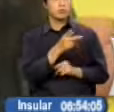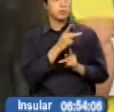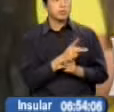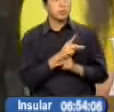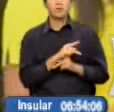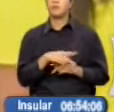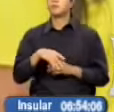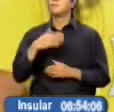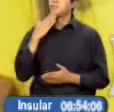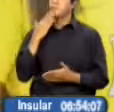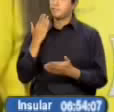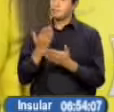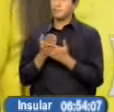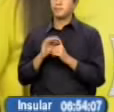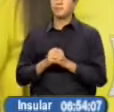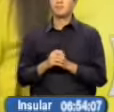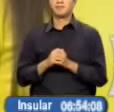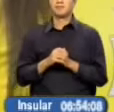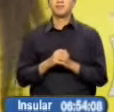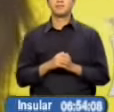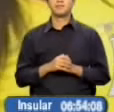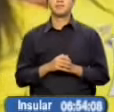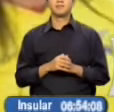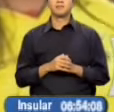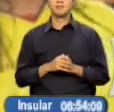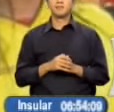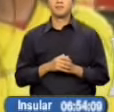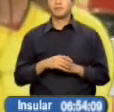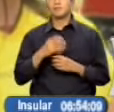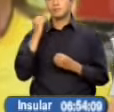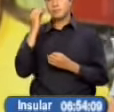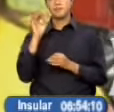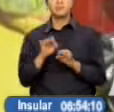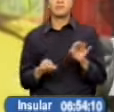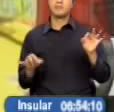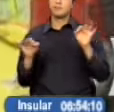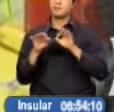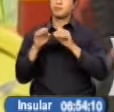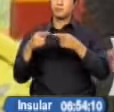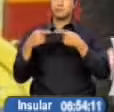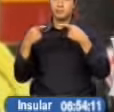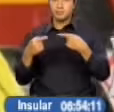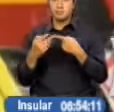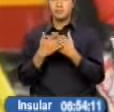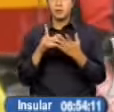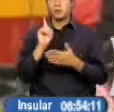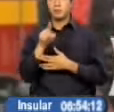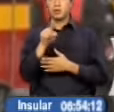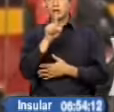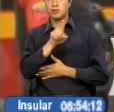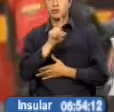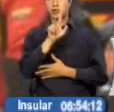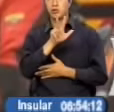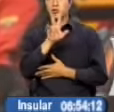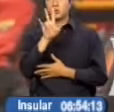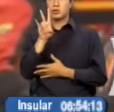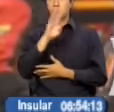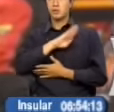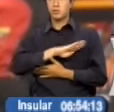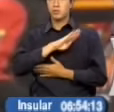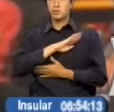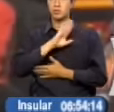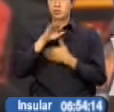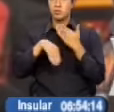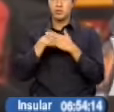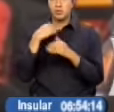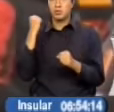buenos incluyendo muchísimas gracias no podíamos sino darle la importancia que tiene este partido mil 137 funcionarios del municipio estamos